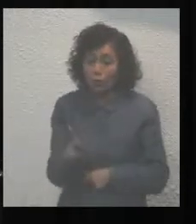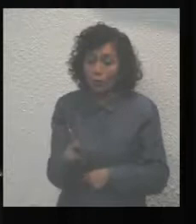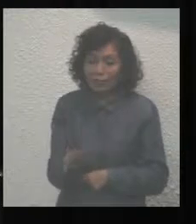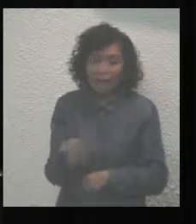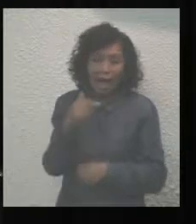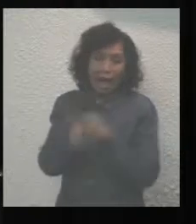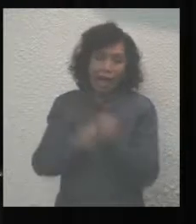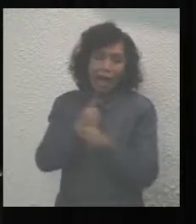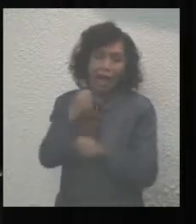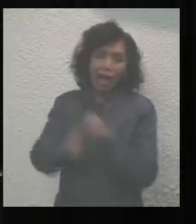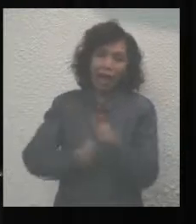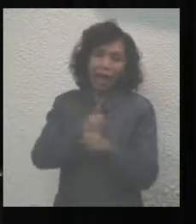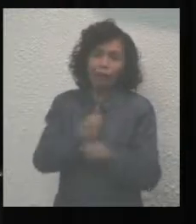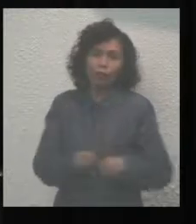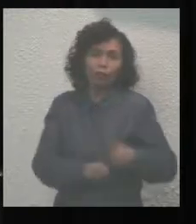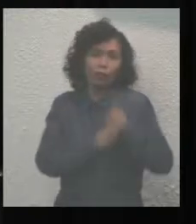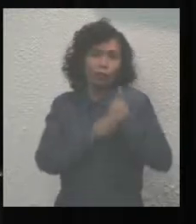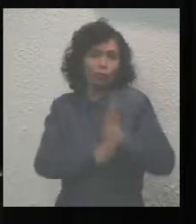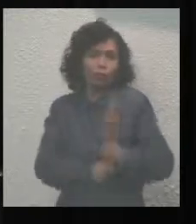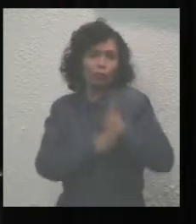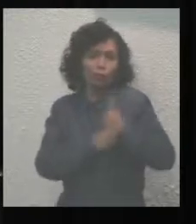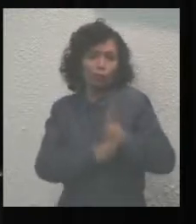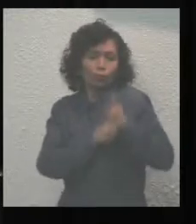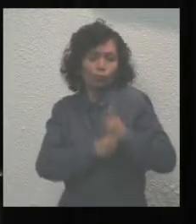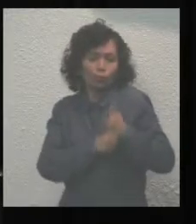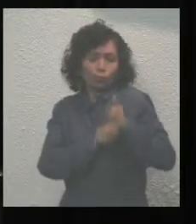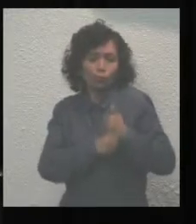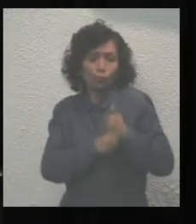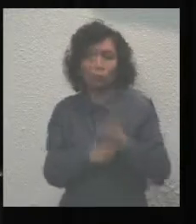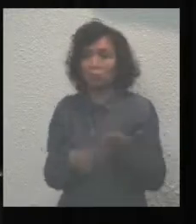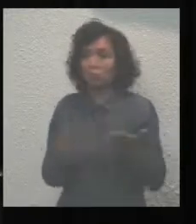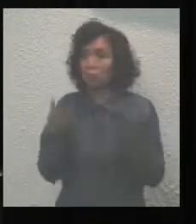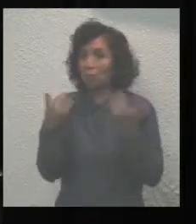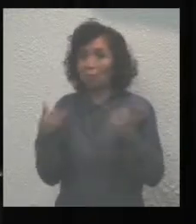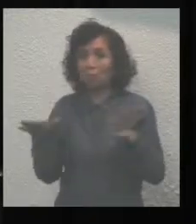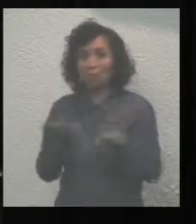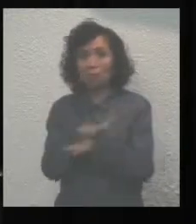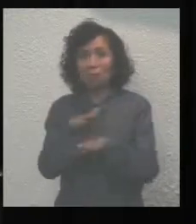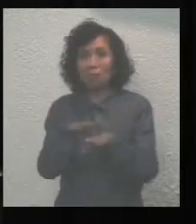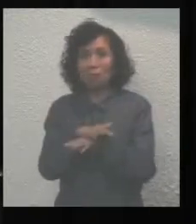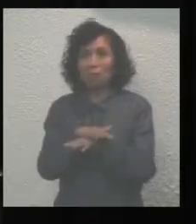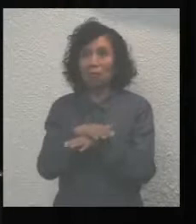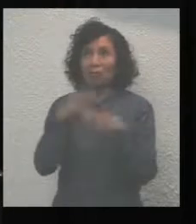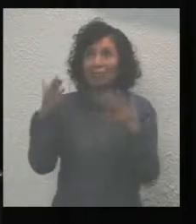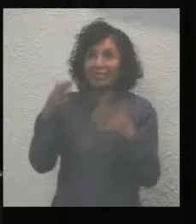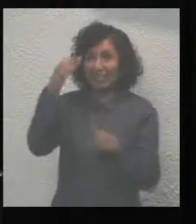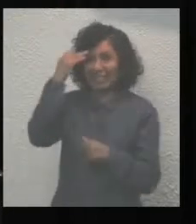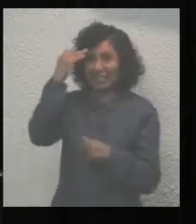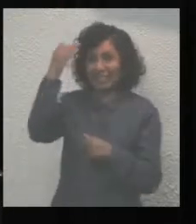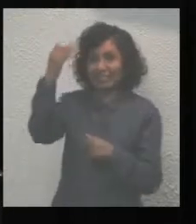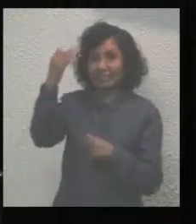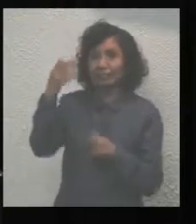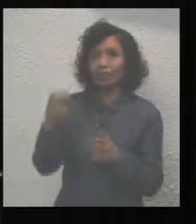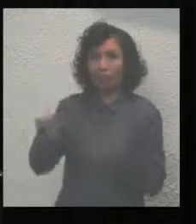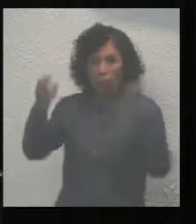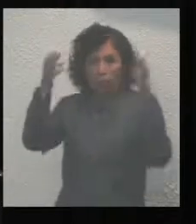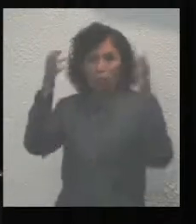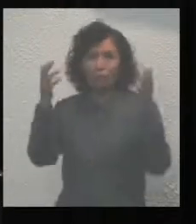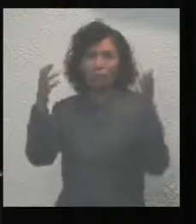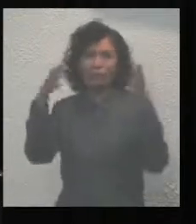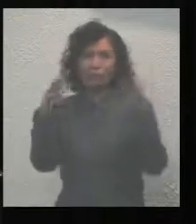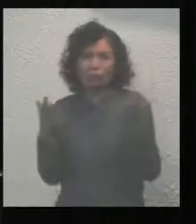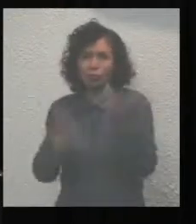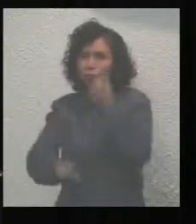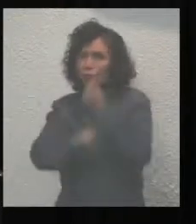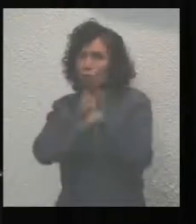décadas padeció los caprichos de los poderosos, pero que vio cómo las nubes negras se convertían en la tormenta neoliberal